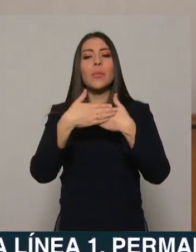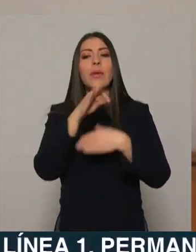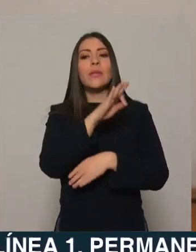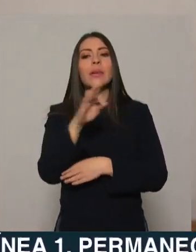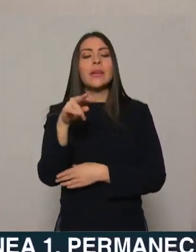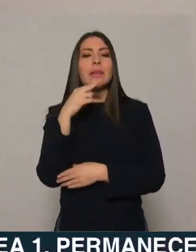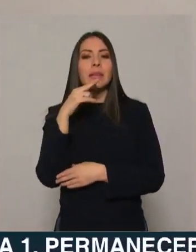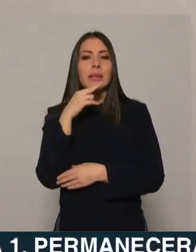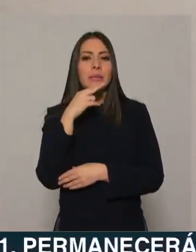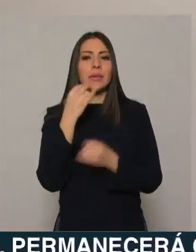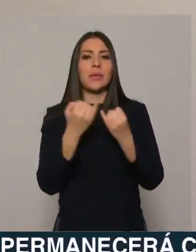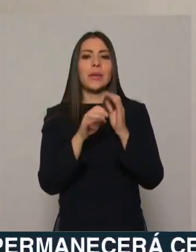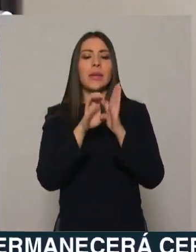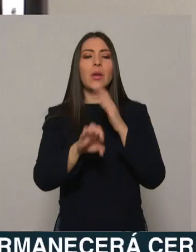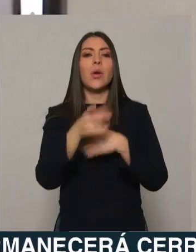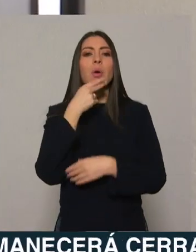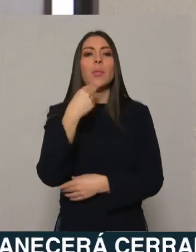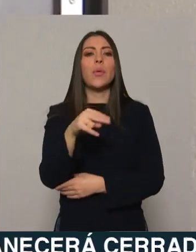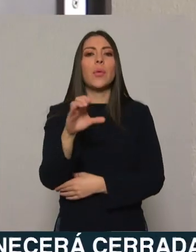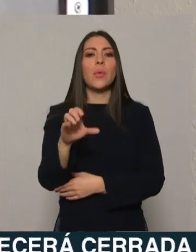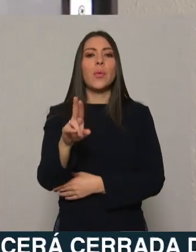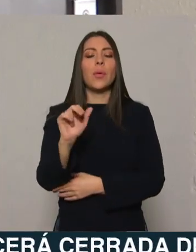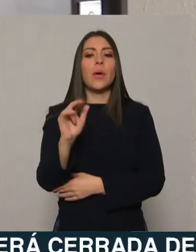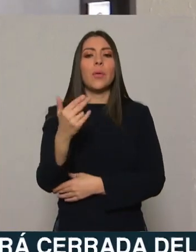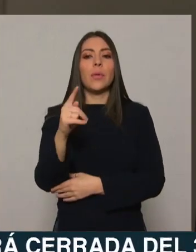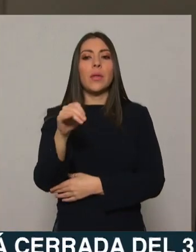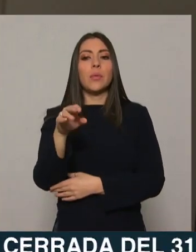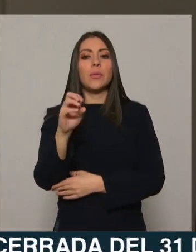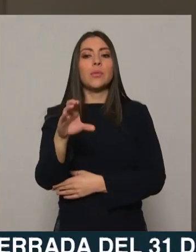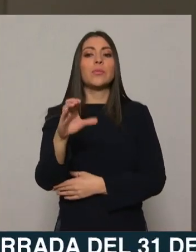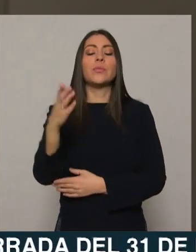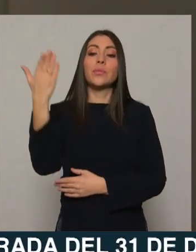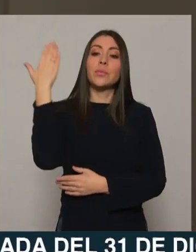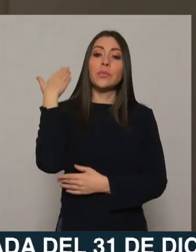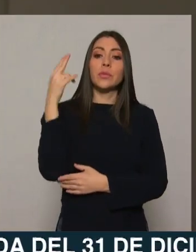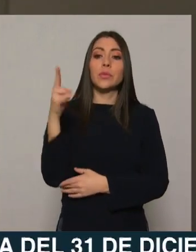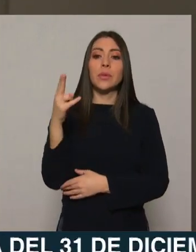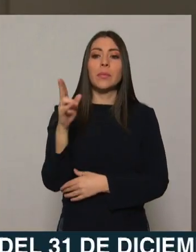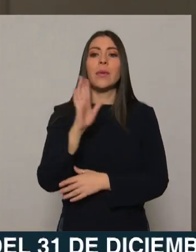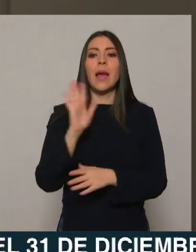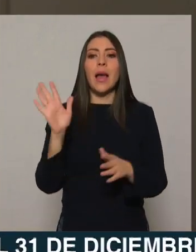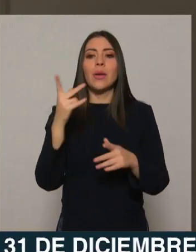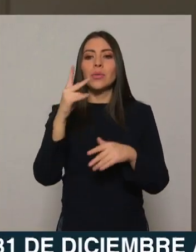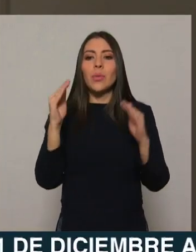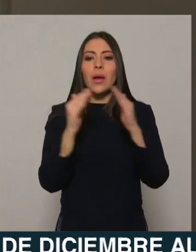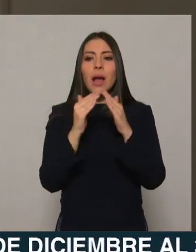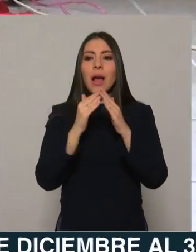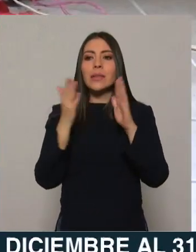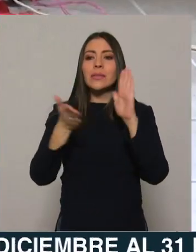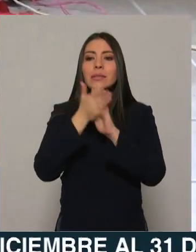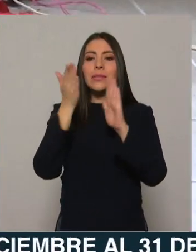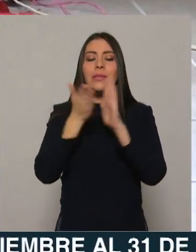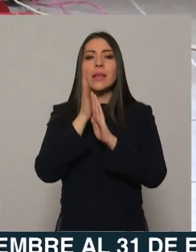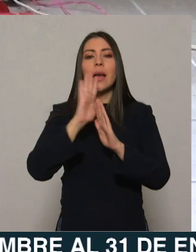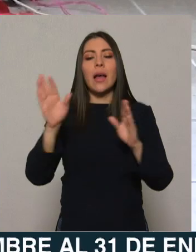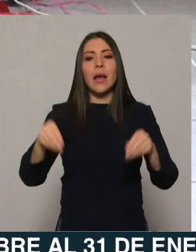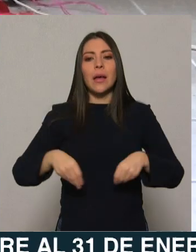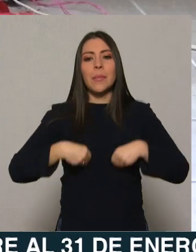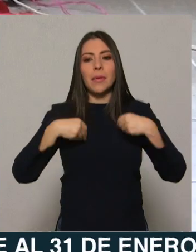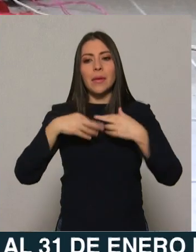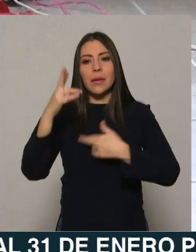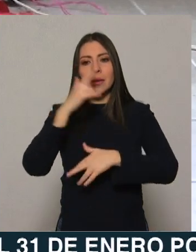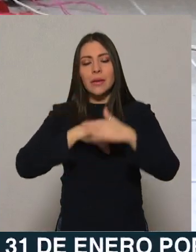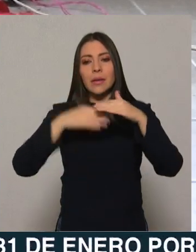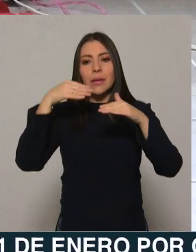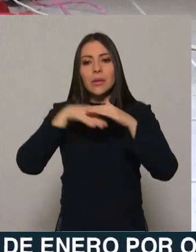caso del señor Cuauhtémoc Barragán, quien desde noviembre ya habita su departamento reconstruido. Al abrirle las puertas de